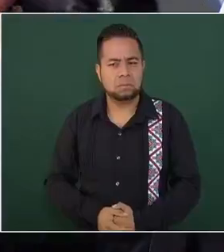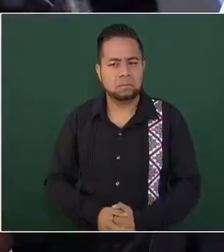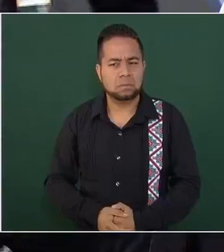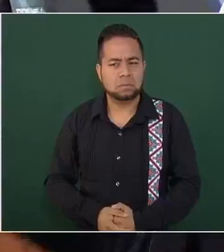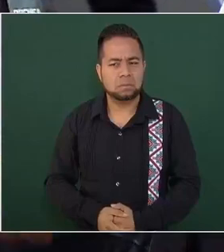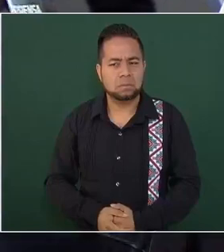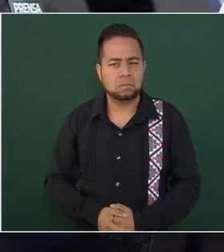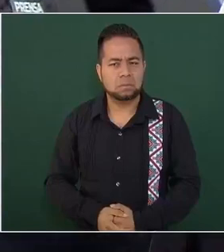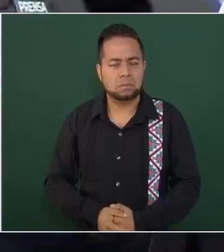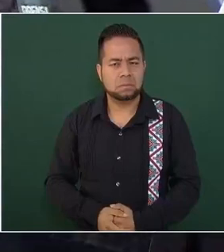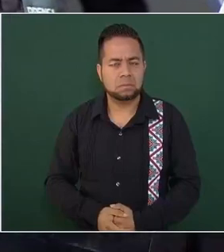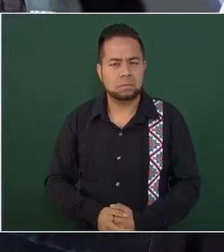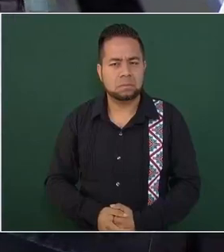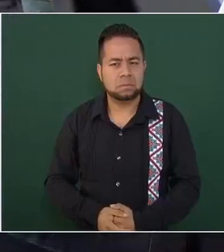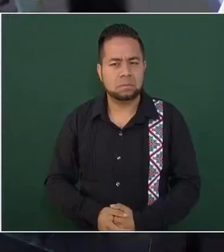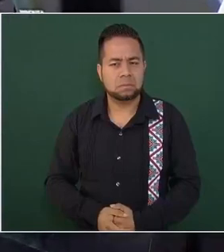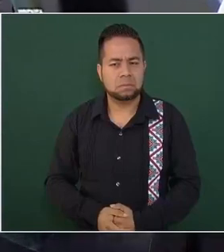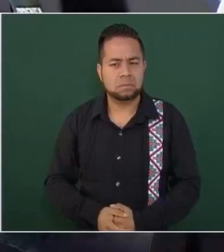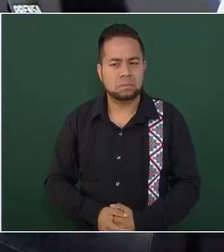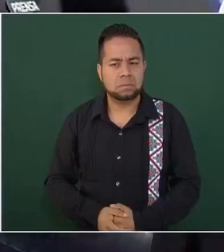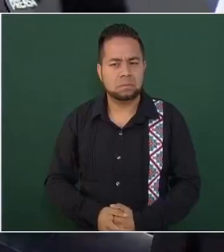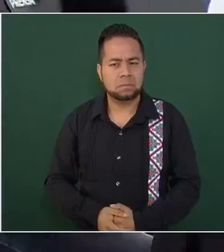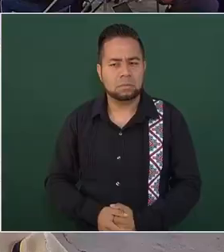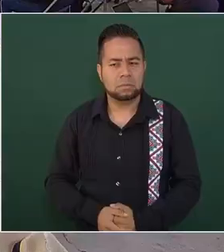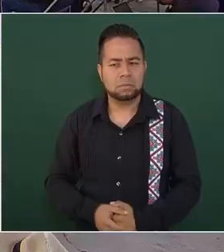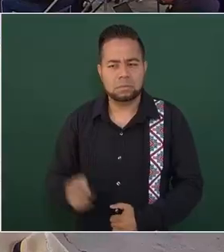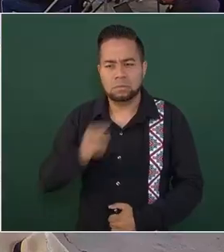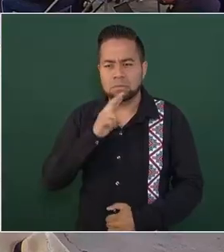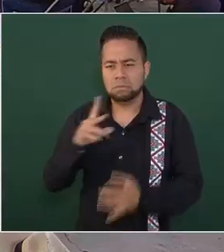¿por qué no? ¿cómo